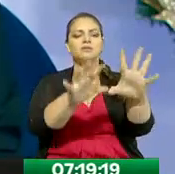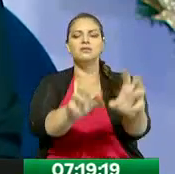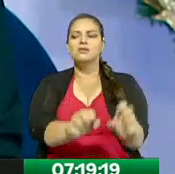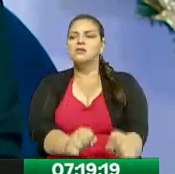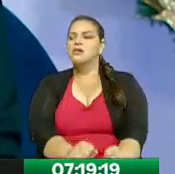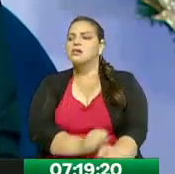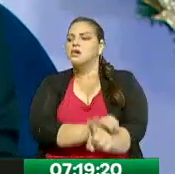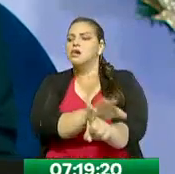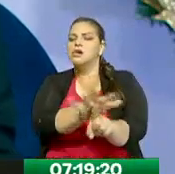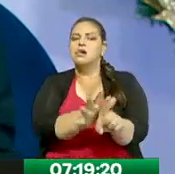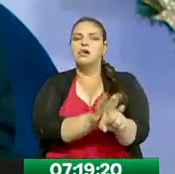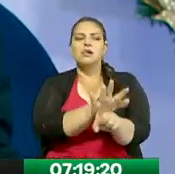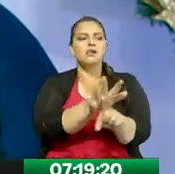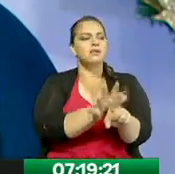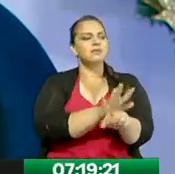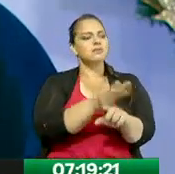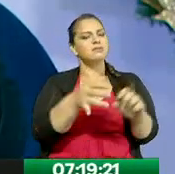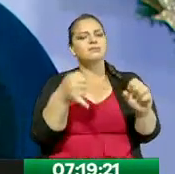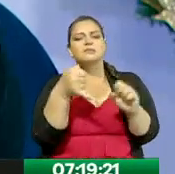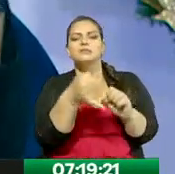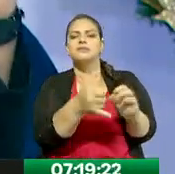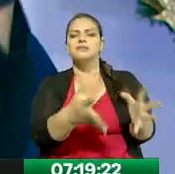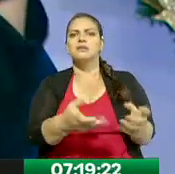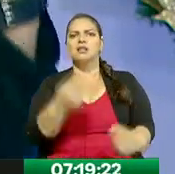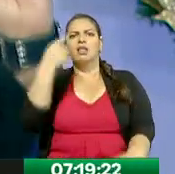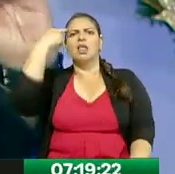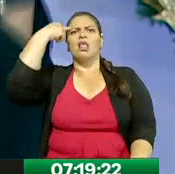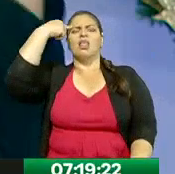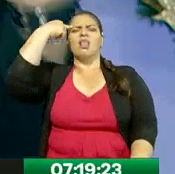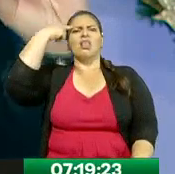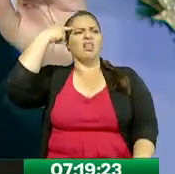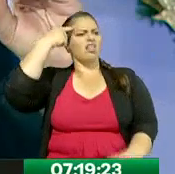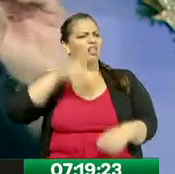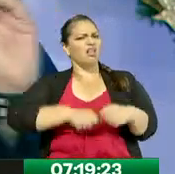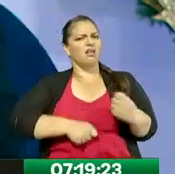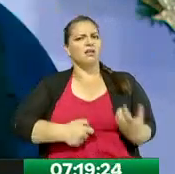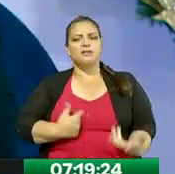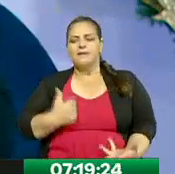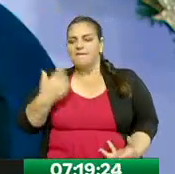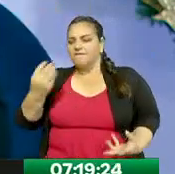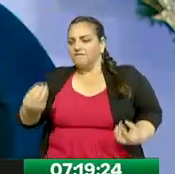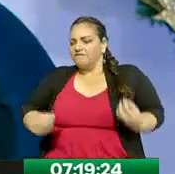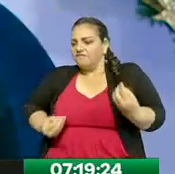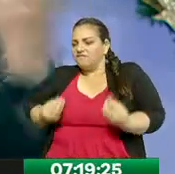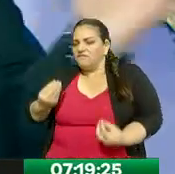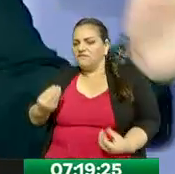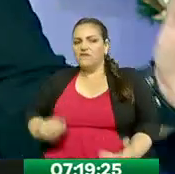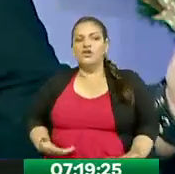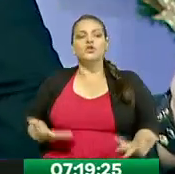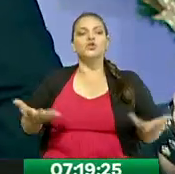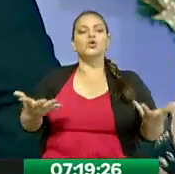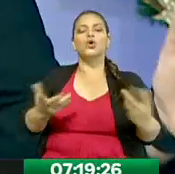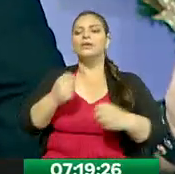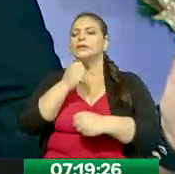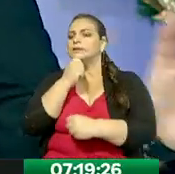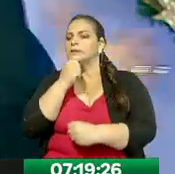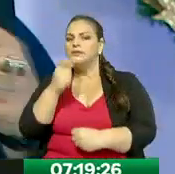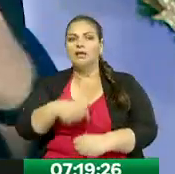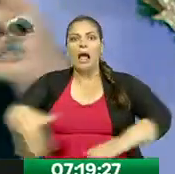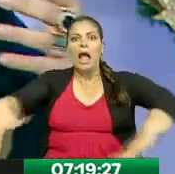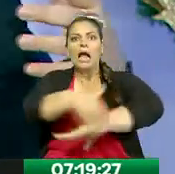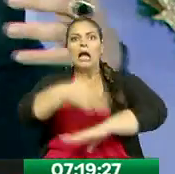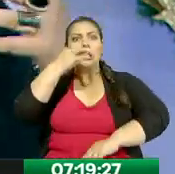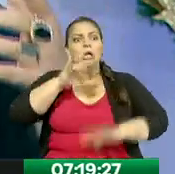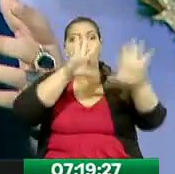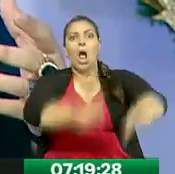a violar a un niño en la calle porque vas preso. Buscarías hacerlo de una manera sistemática y de una manera muy sutil. Entonces, lo que el abusador busca